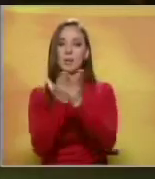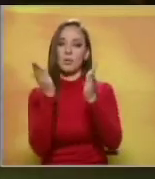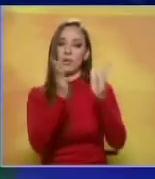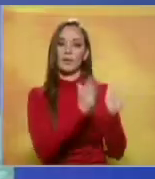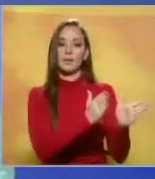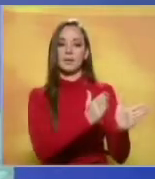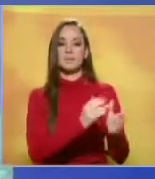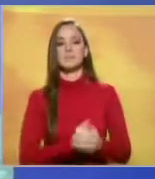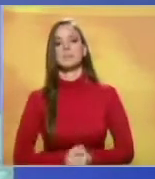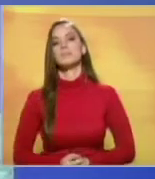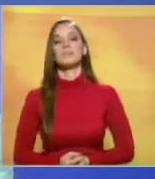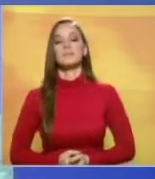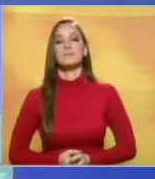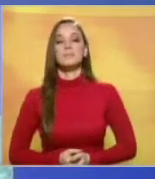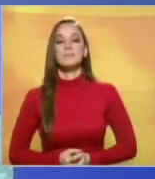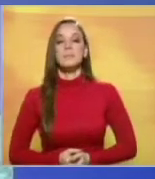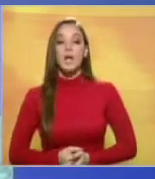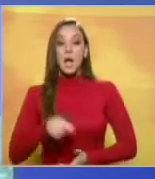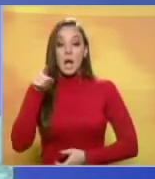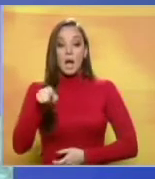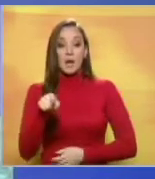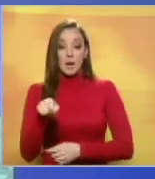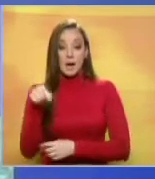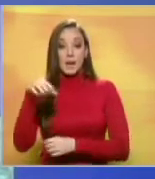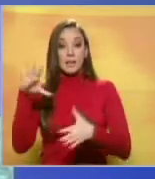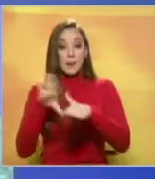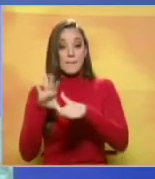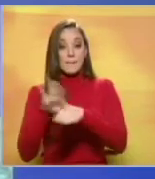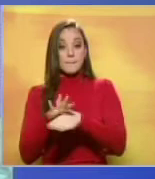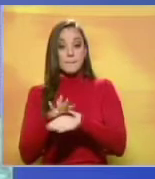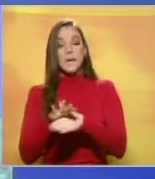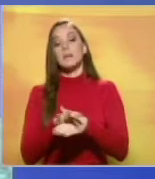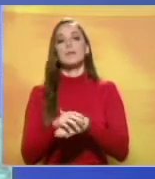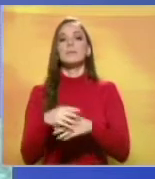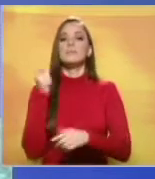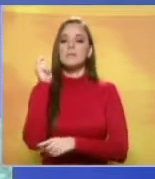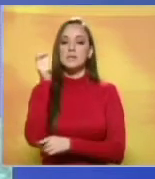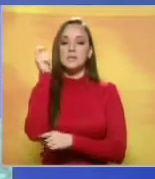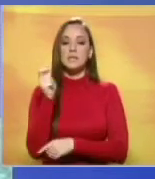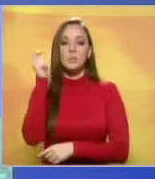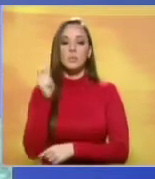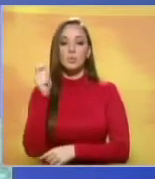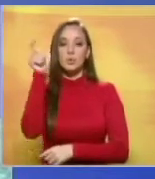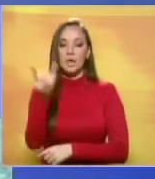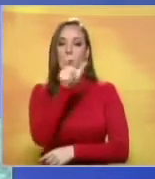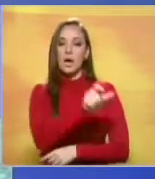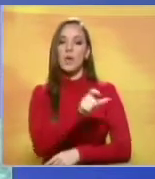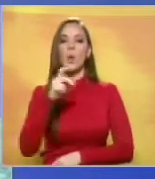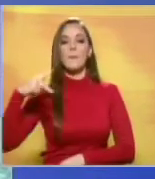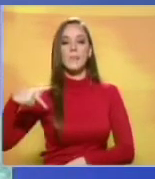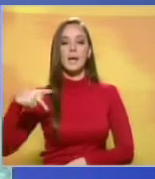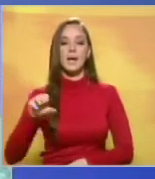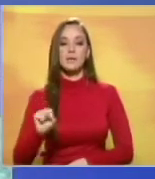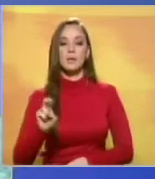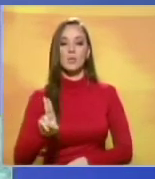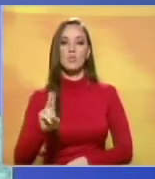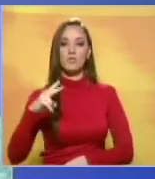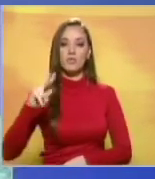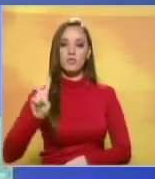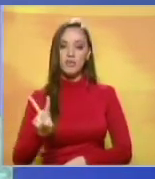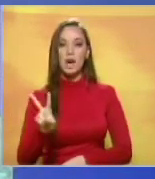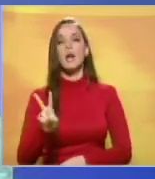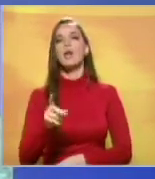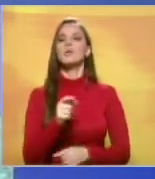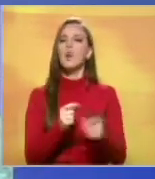venevisión durante la sesión ordinaria de este martes fue negada por los diputados del partido socialista unido de venezuela a la propuesta realizada por el